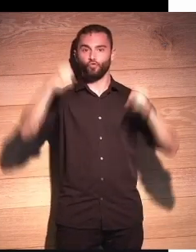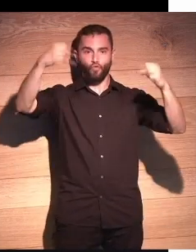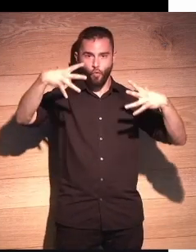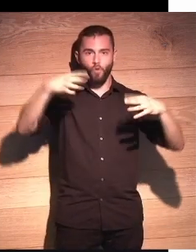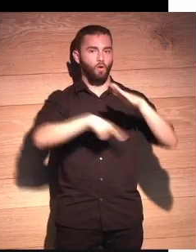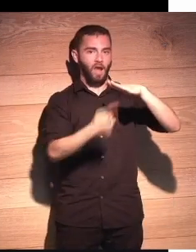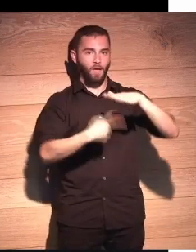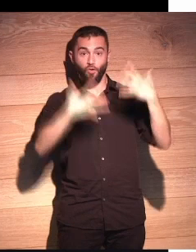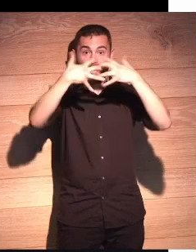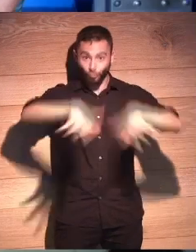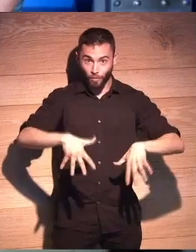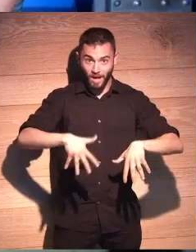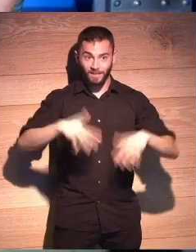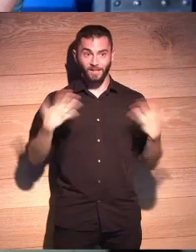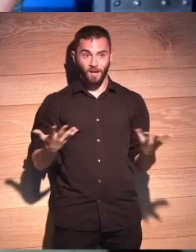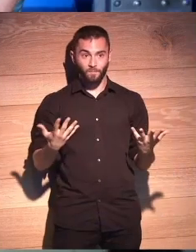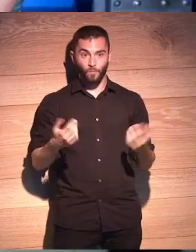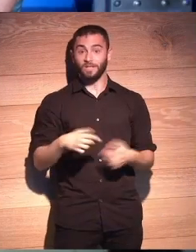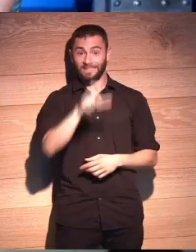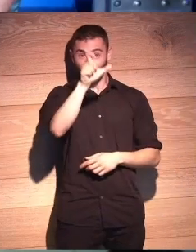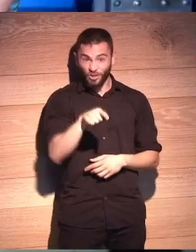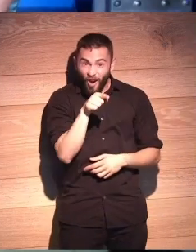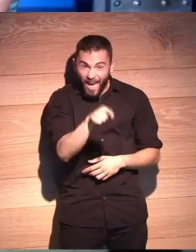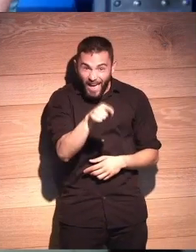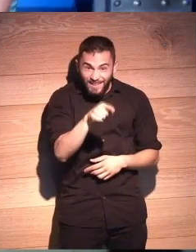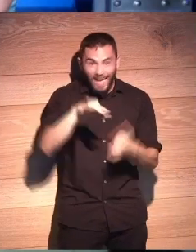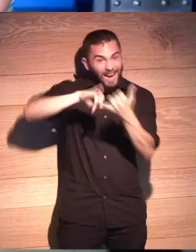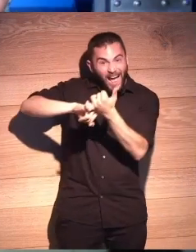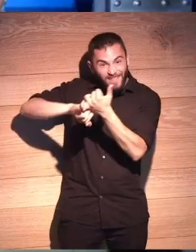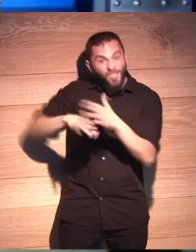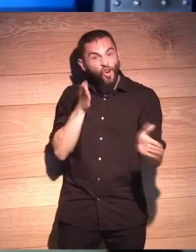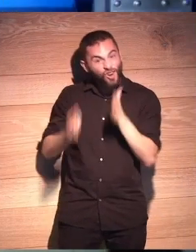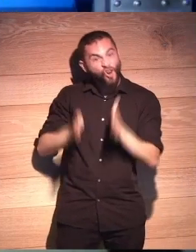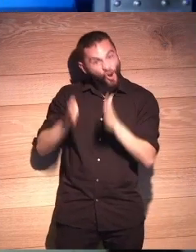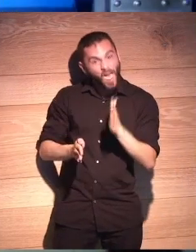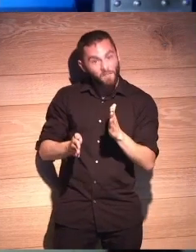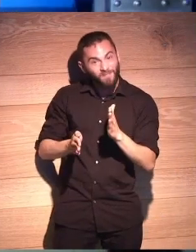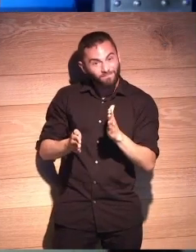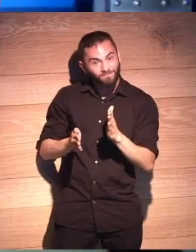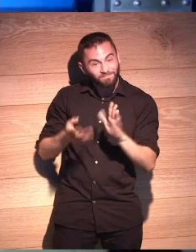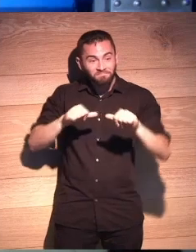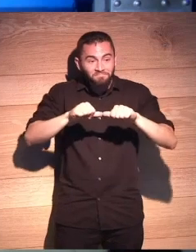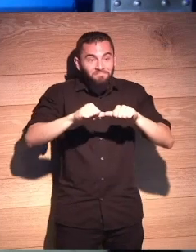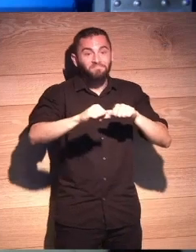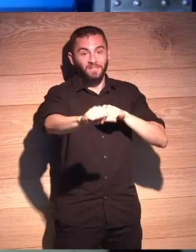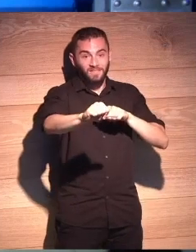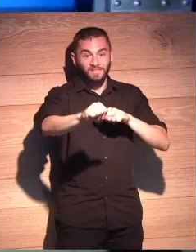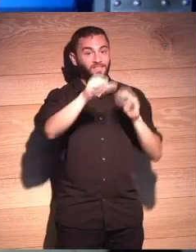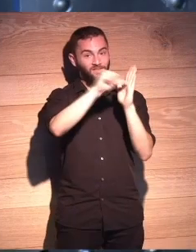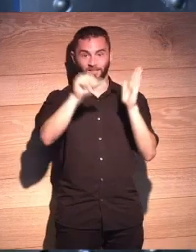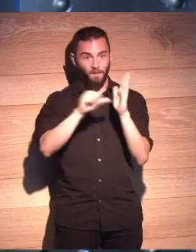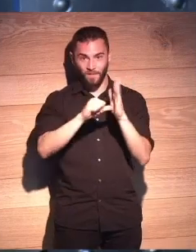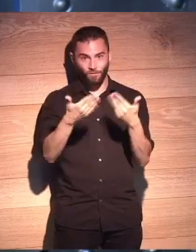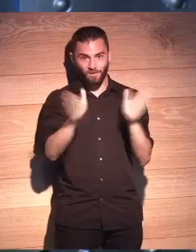pues este se ha casado con el holograma. A partir de aquí abro unos capítulos sobre